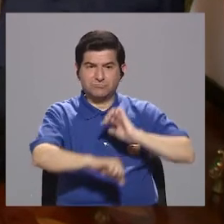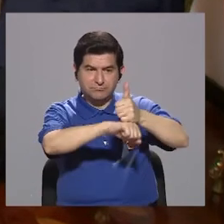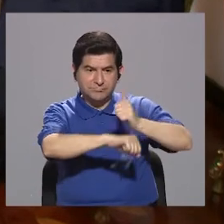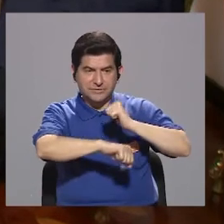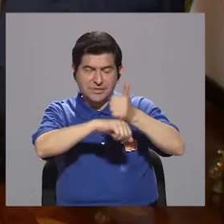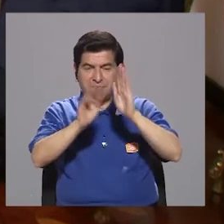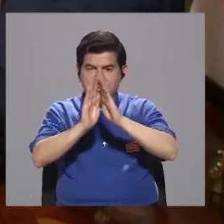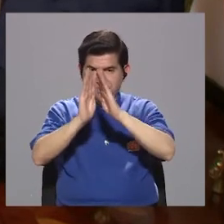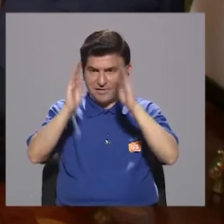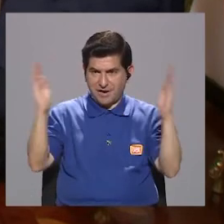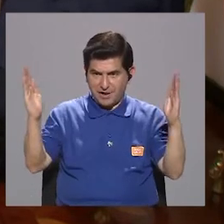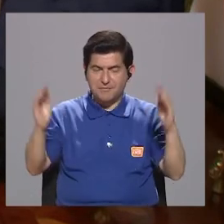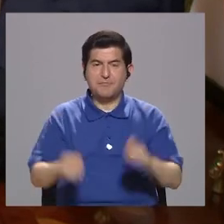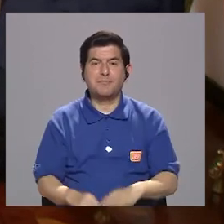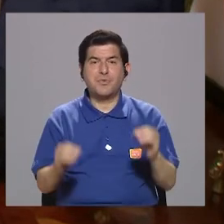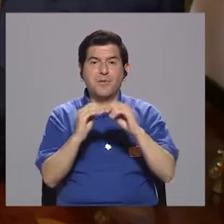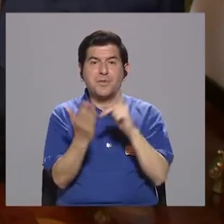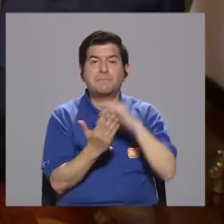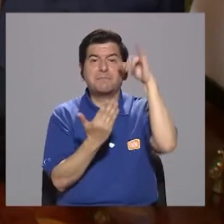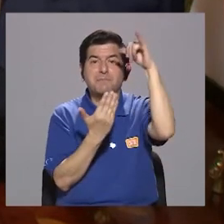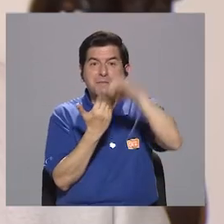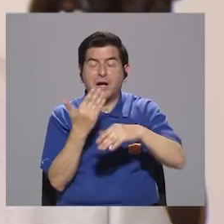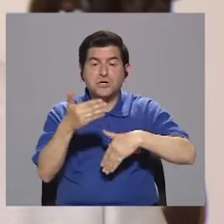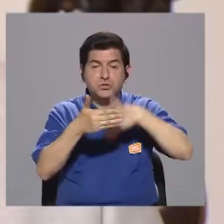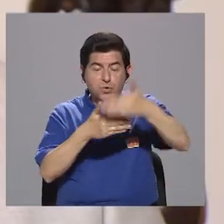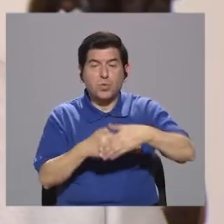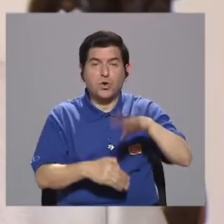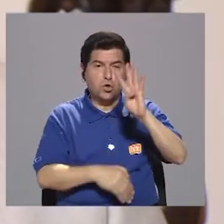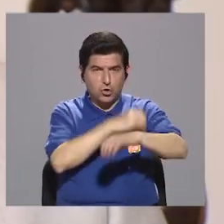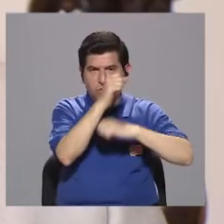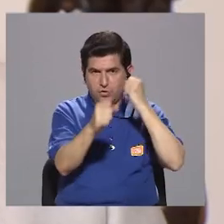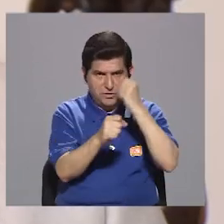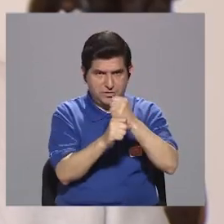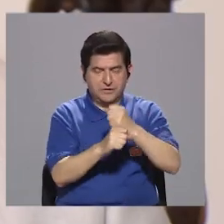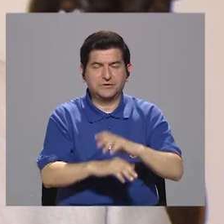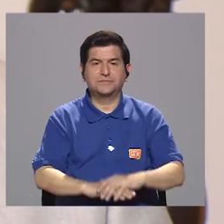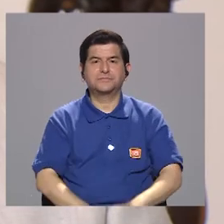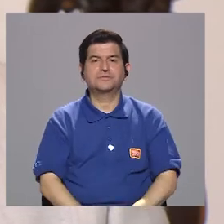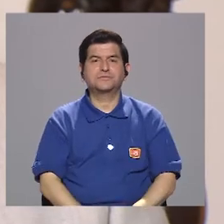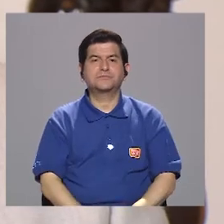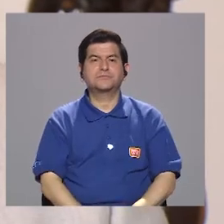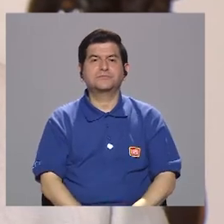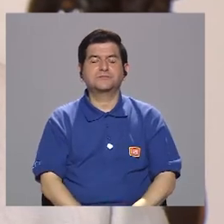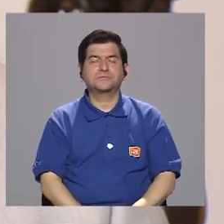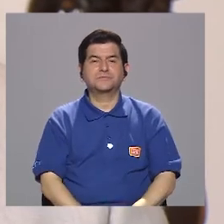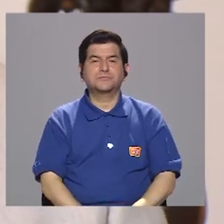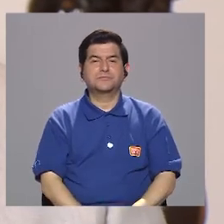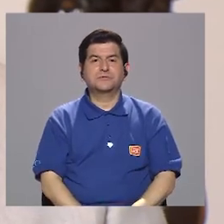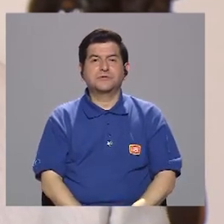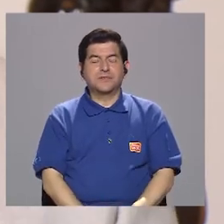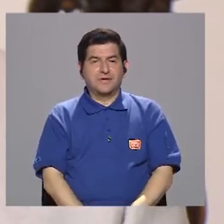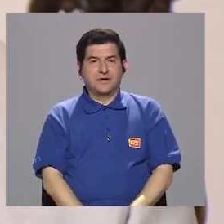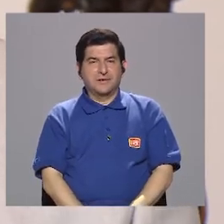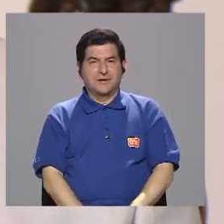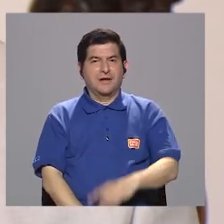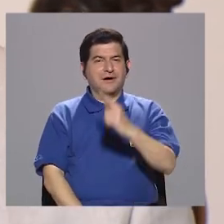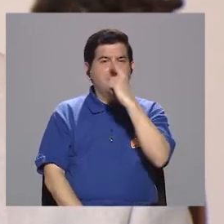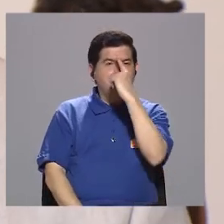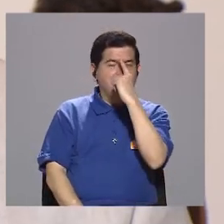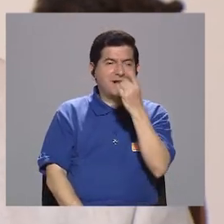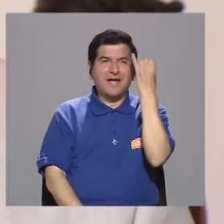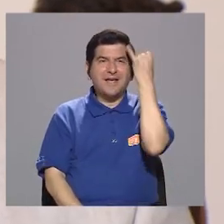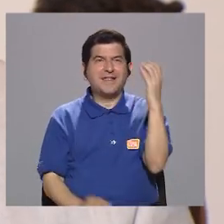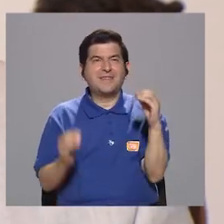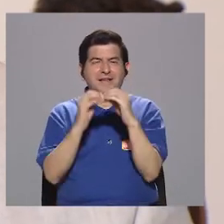crear amplitud y hacer más proyectos después de esos 4 años inclusive. Don Rafael Ángel, ¿cuáles fueron las ideas más